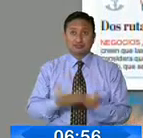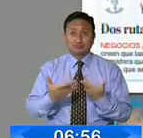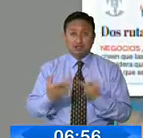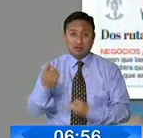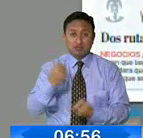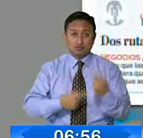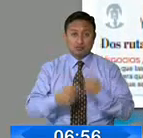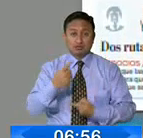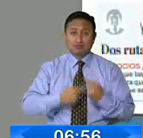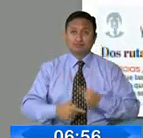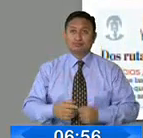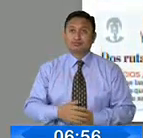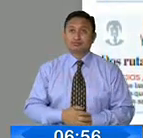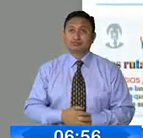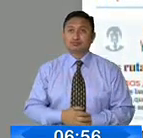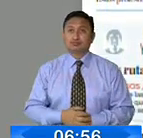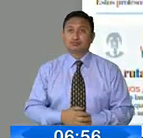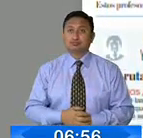en circulación.